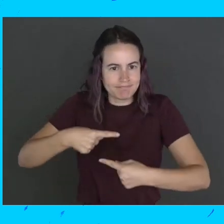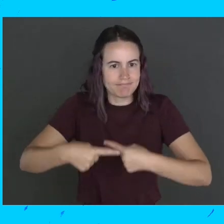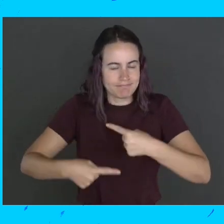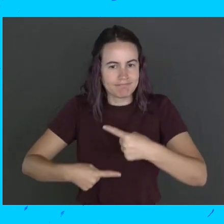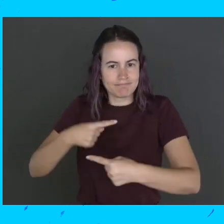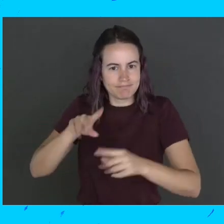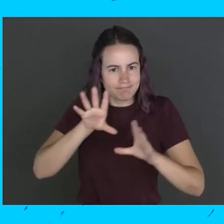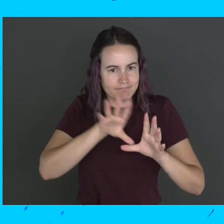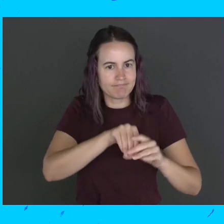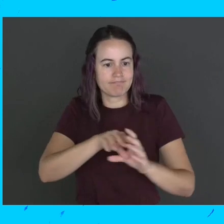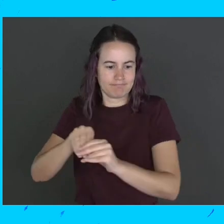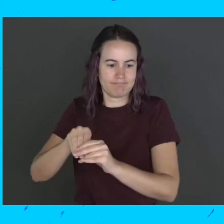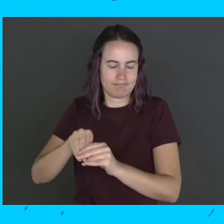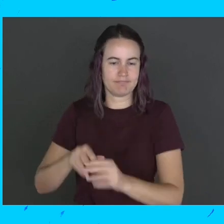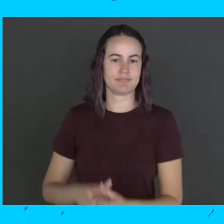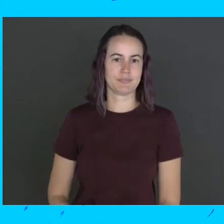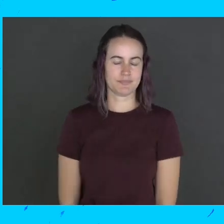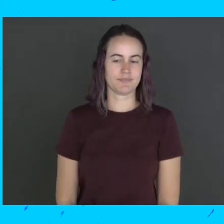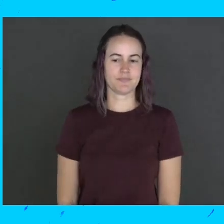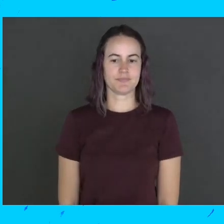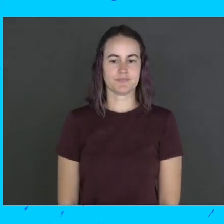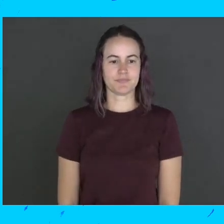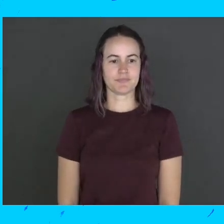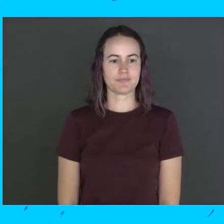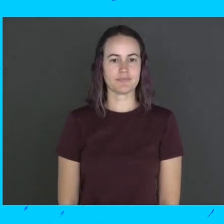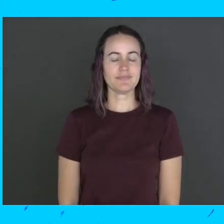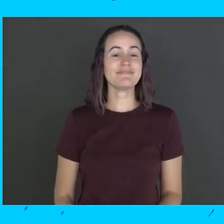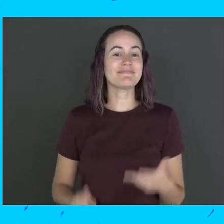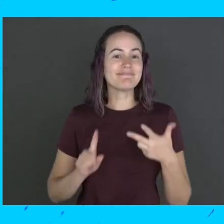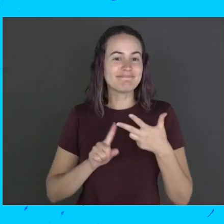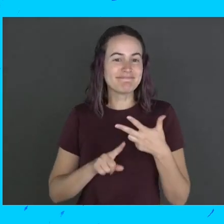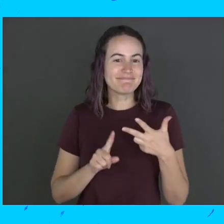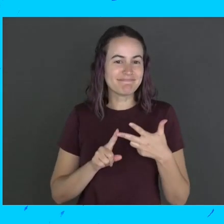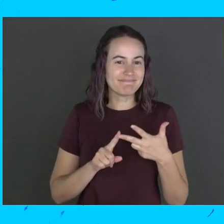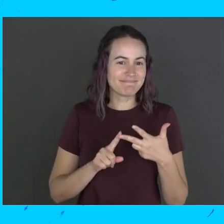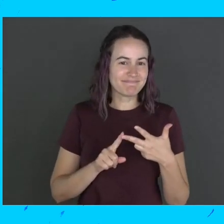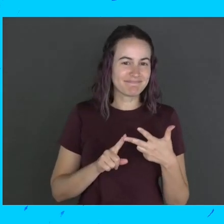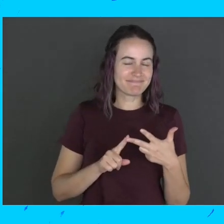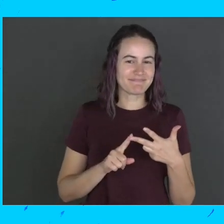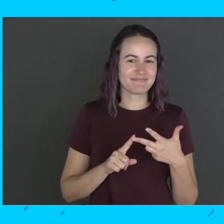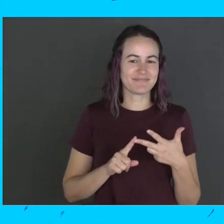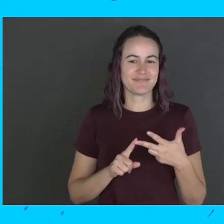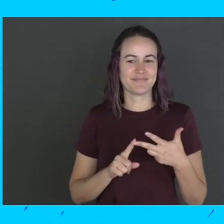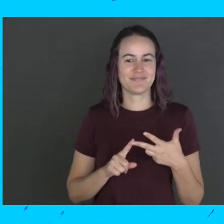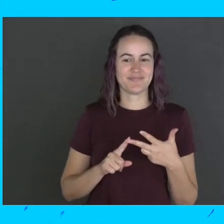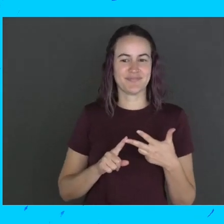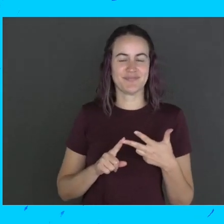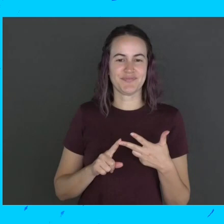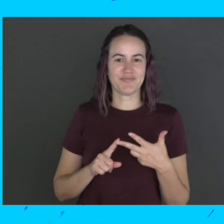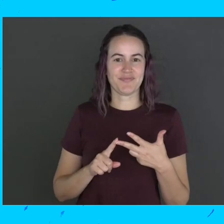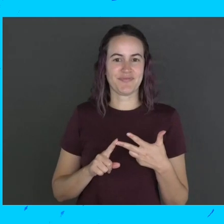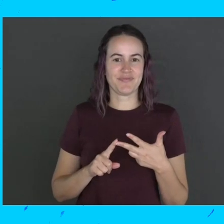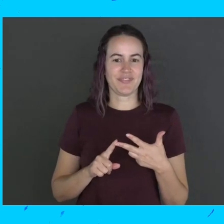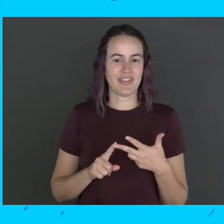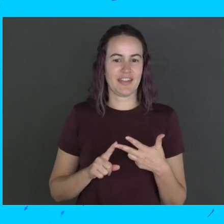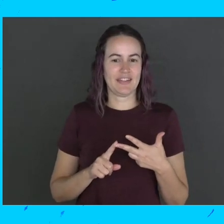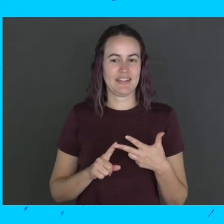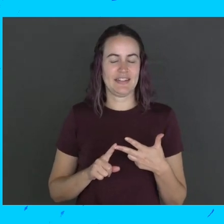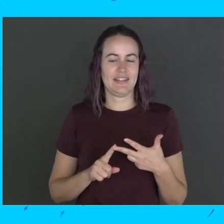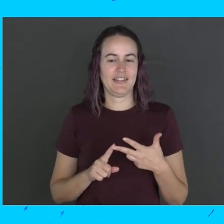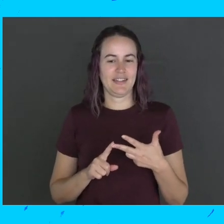esta estrategia se estableció, recibimos la aprobación y la estrategia se validó.